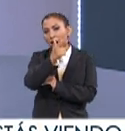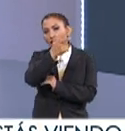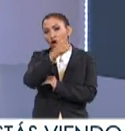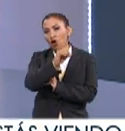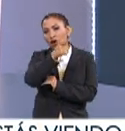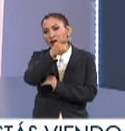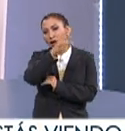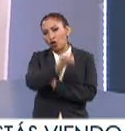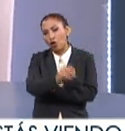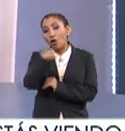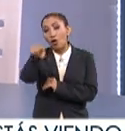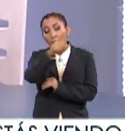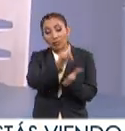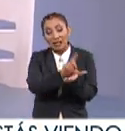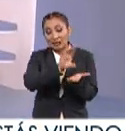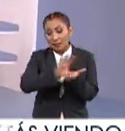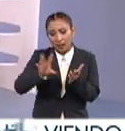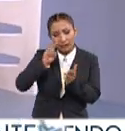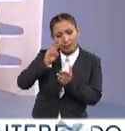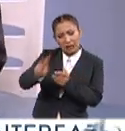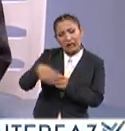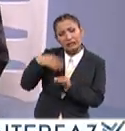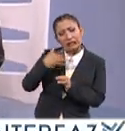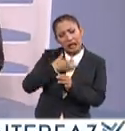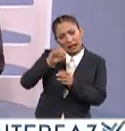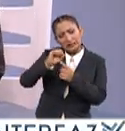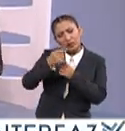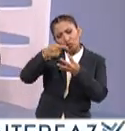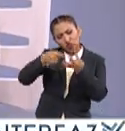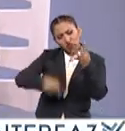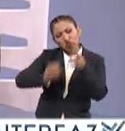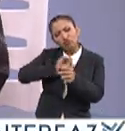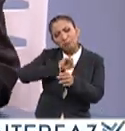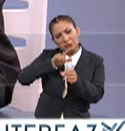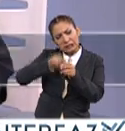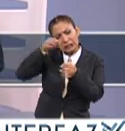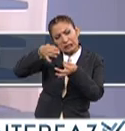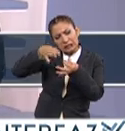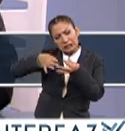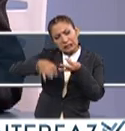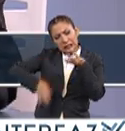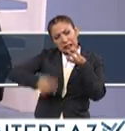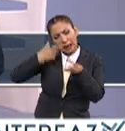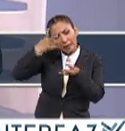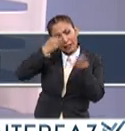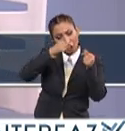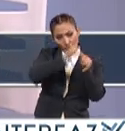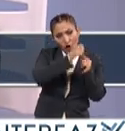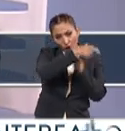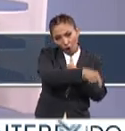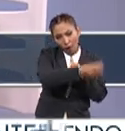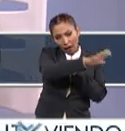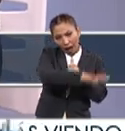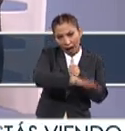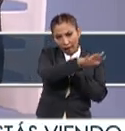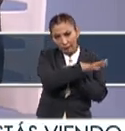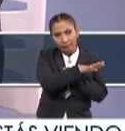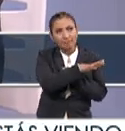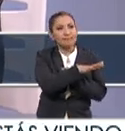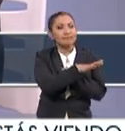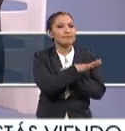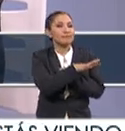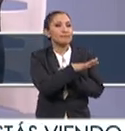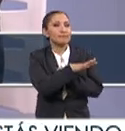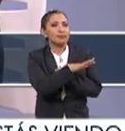la discapacidad tiene condiciones específicas, ya uno va aprendiendo esas condiciones a partir de un área